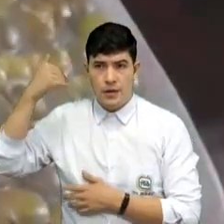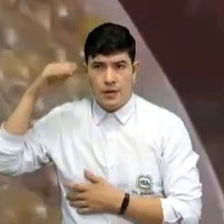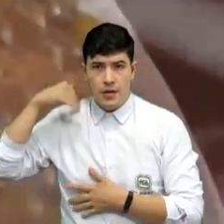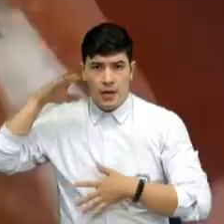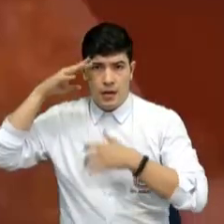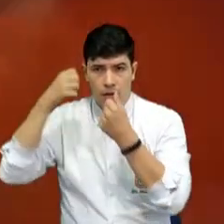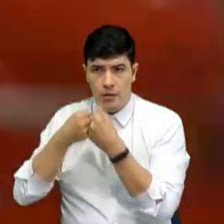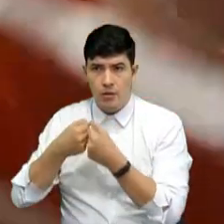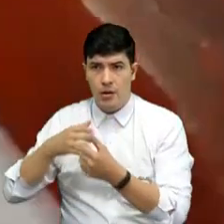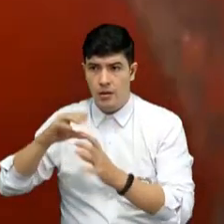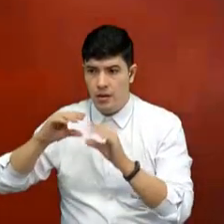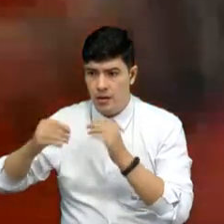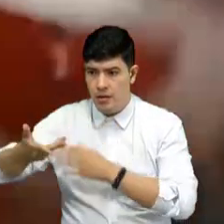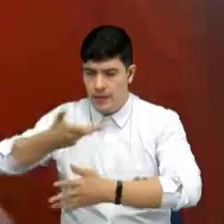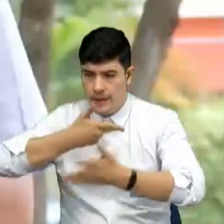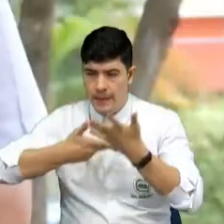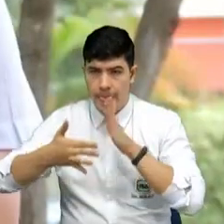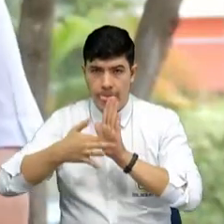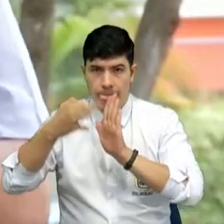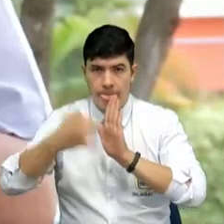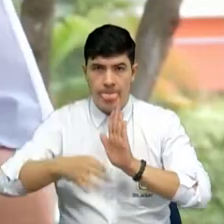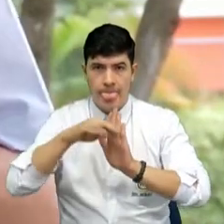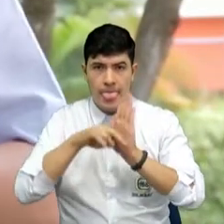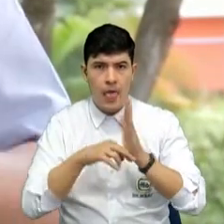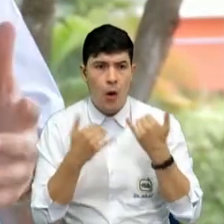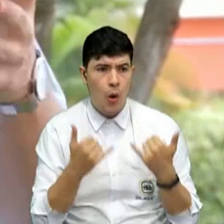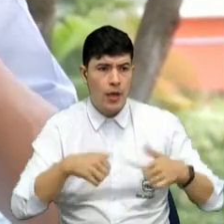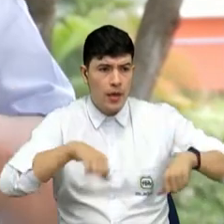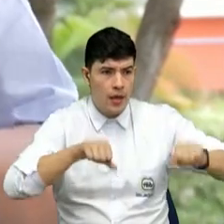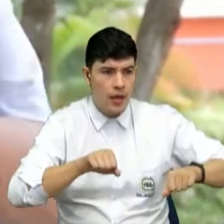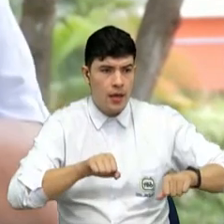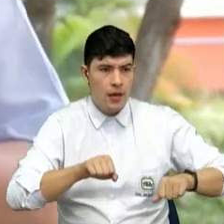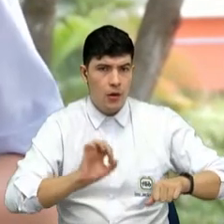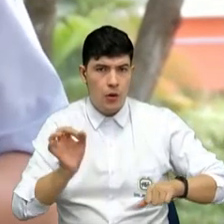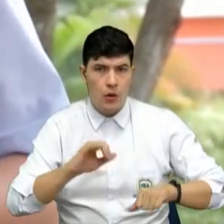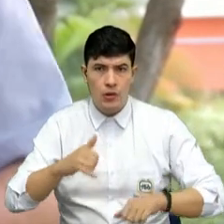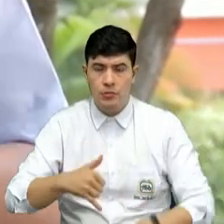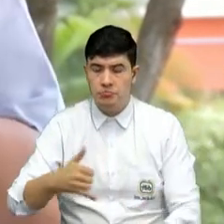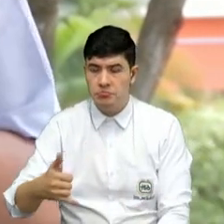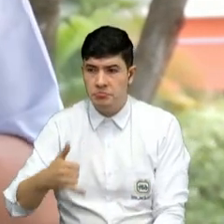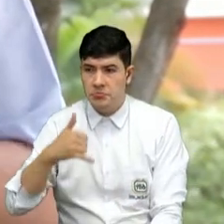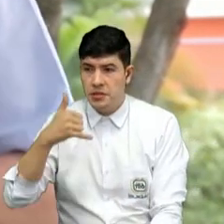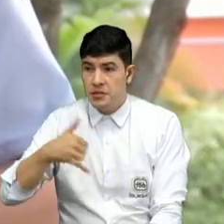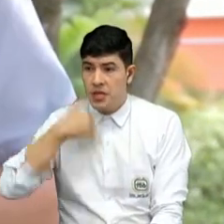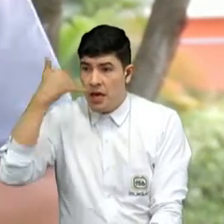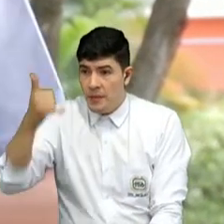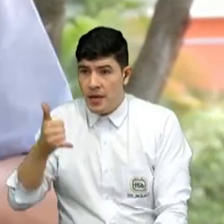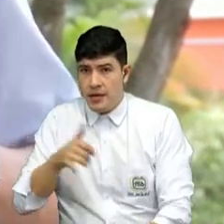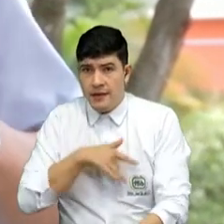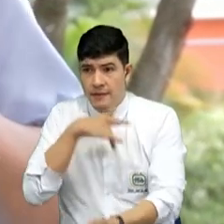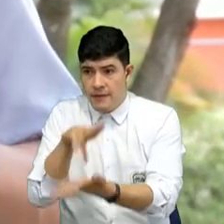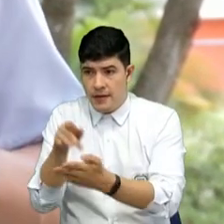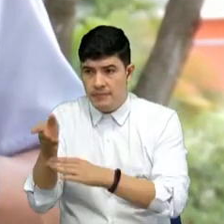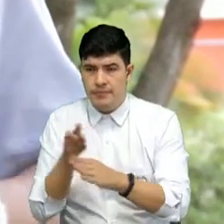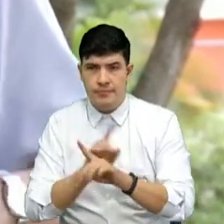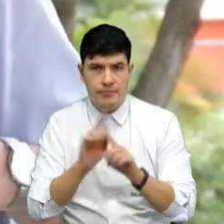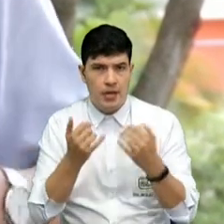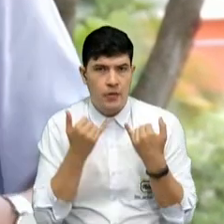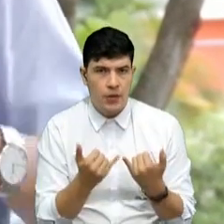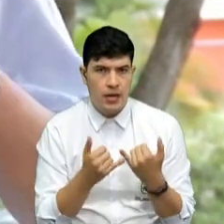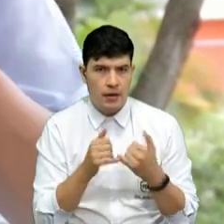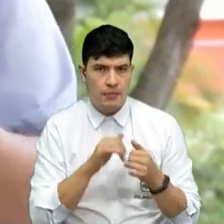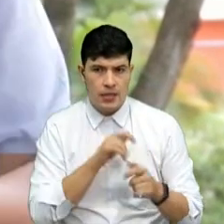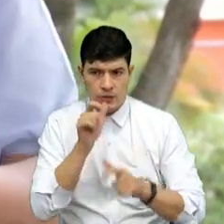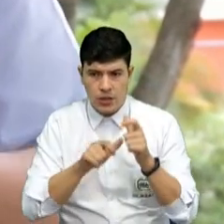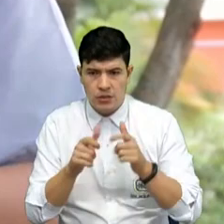sea solamente como viene funcionando hoy. Hoy lo hacemos a través de domicilio, hoy lo hacemos a través de pedir y recoger en el lugar. Ahora vamos a empezar a hacerlo con aforos pequeños,